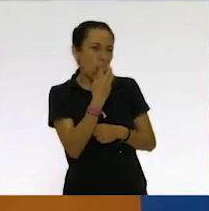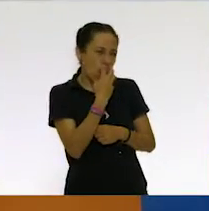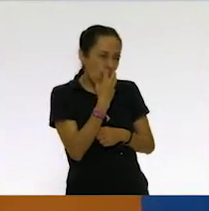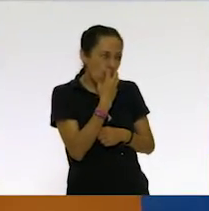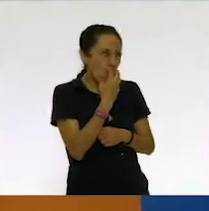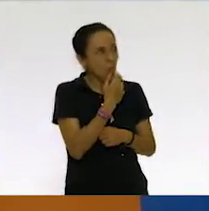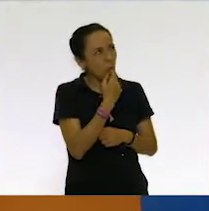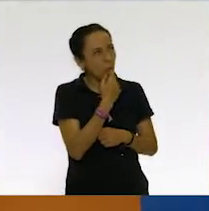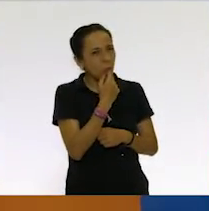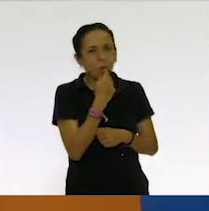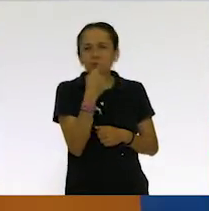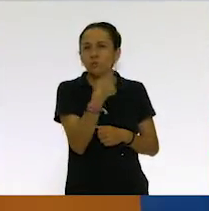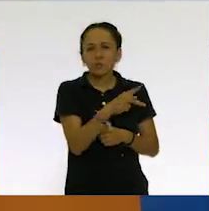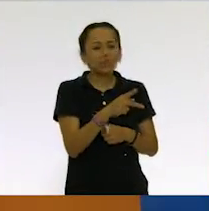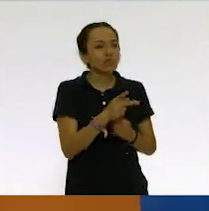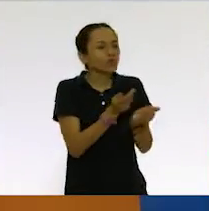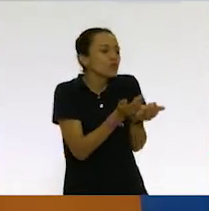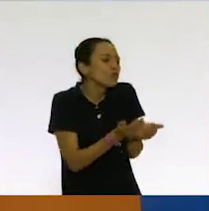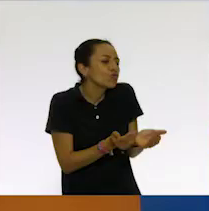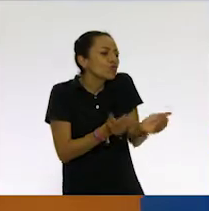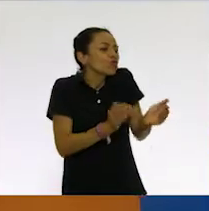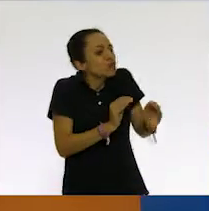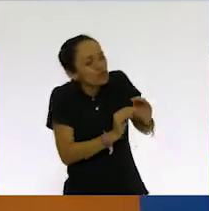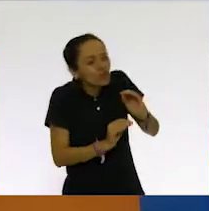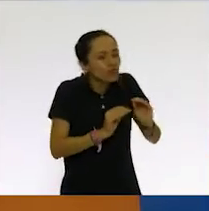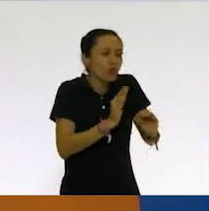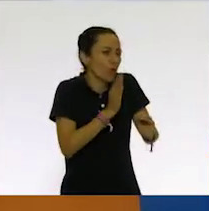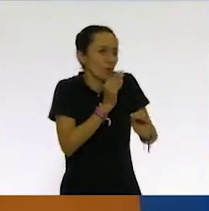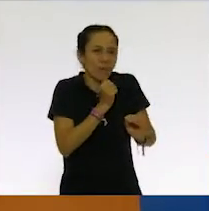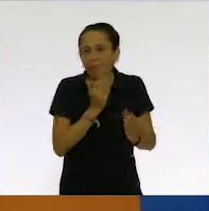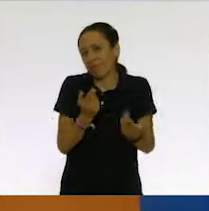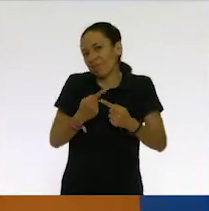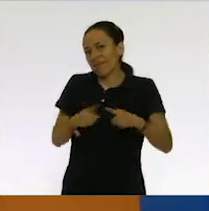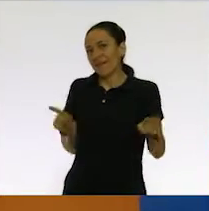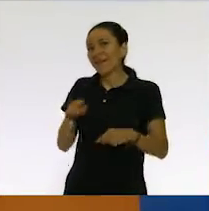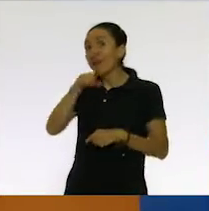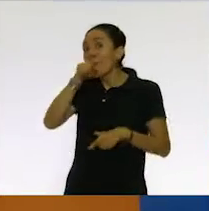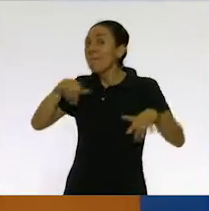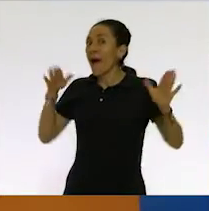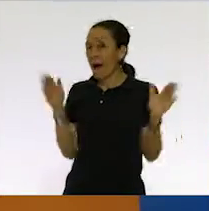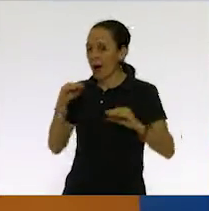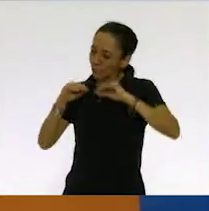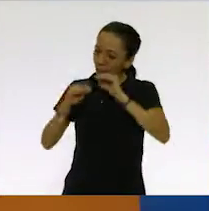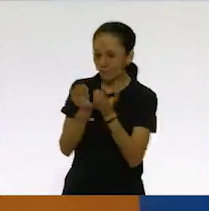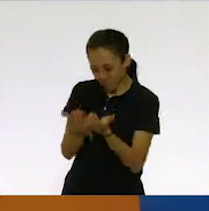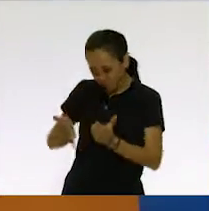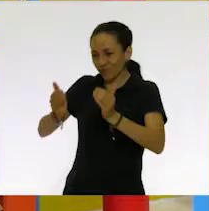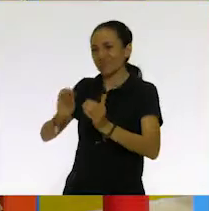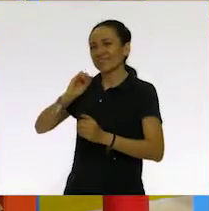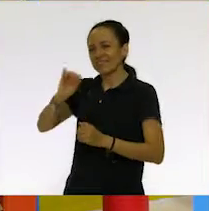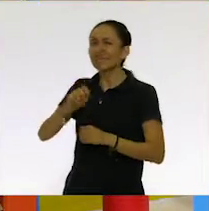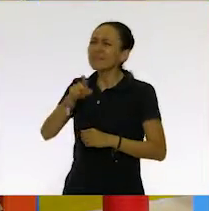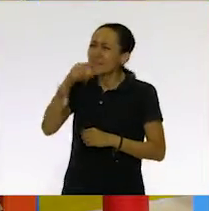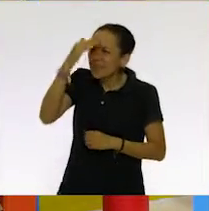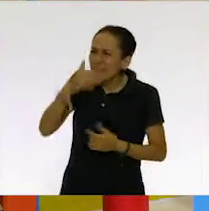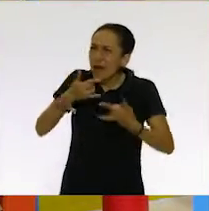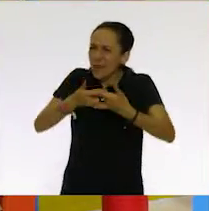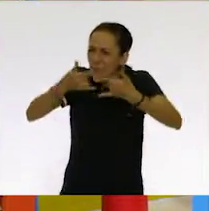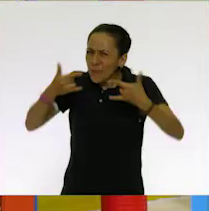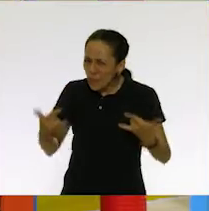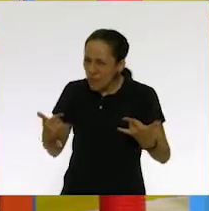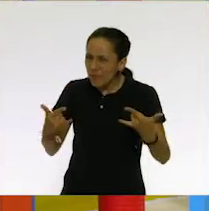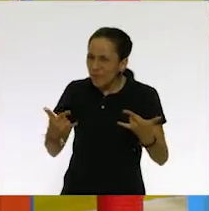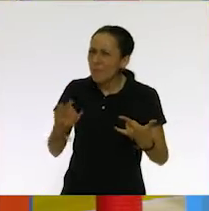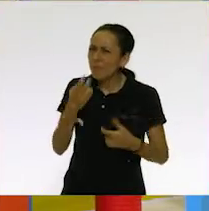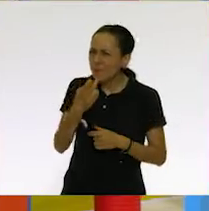pajarito, por ejemplo. Exacto. Ah, muy bien. Oye, ¿tú te sabes el cuento de la cueva? ¡Sí! El cuento de la